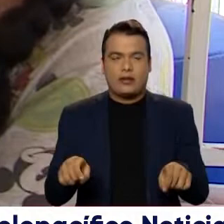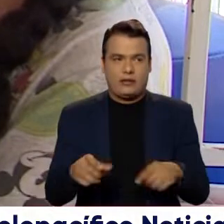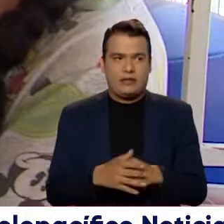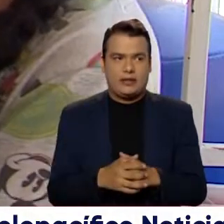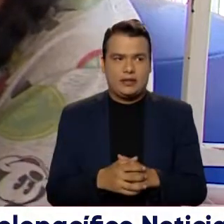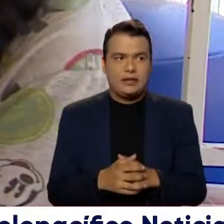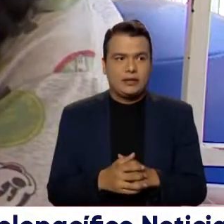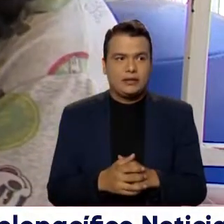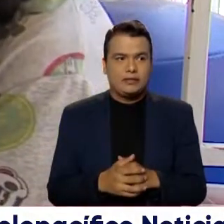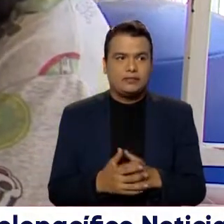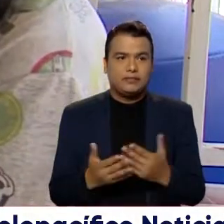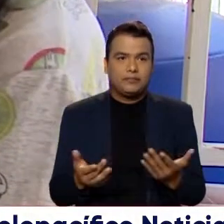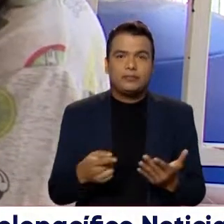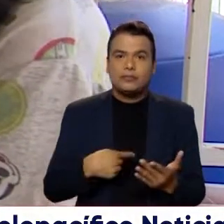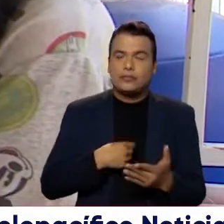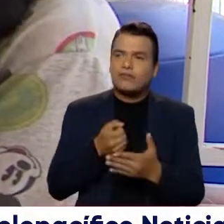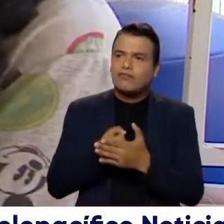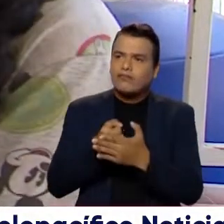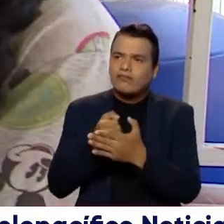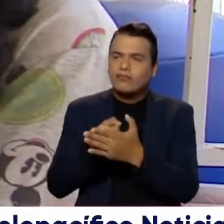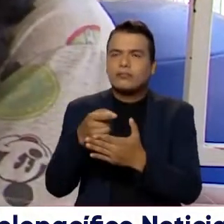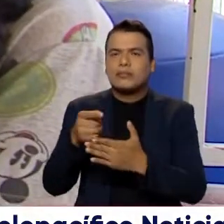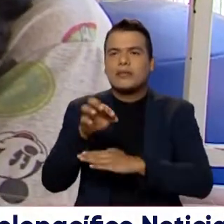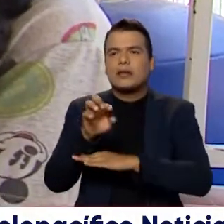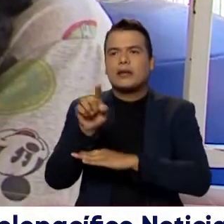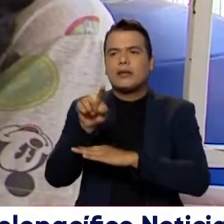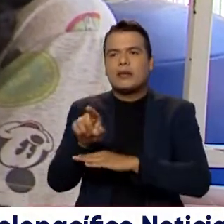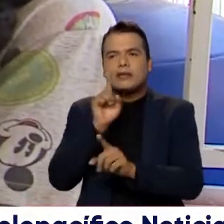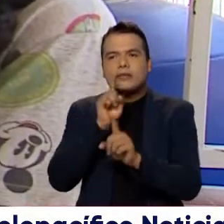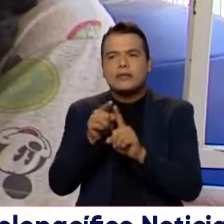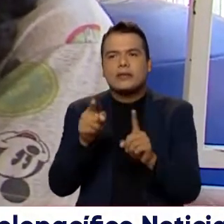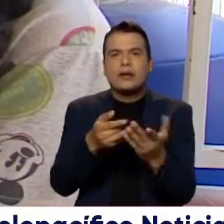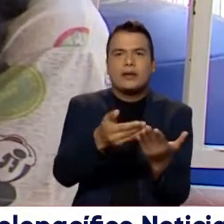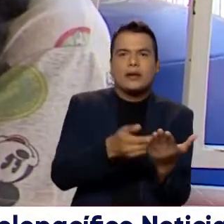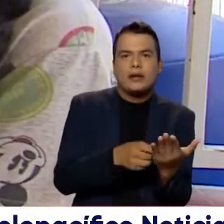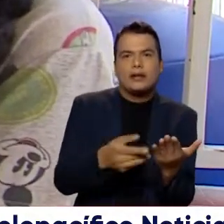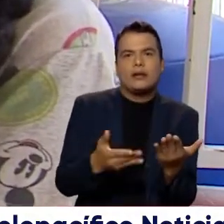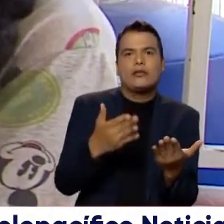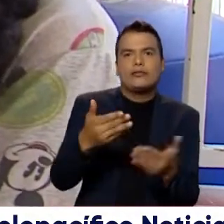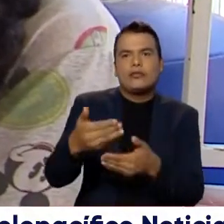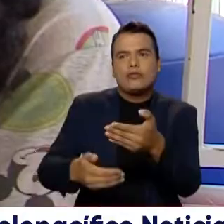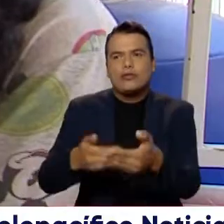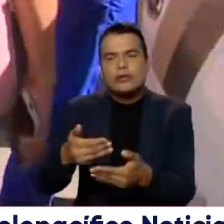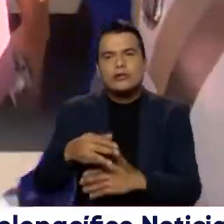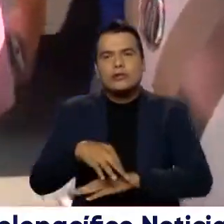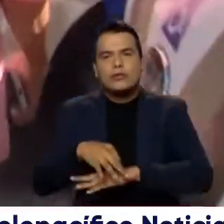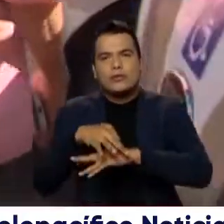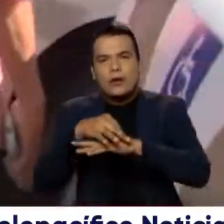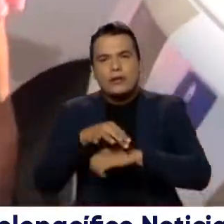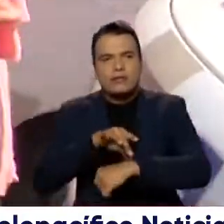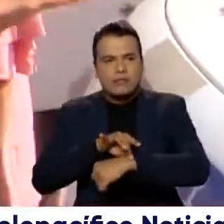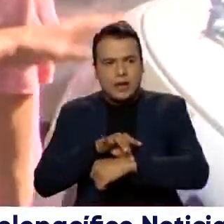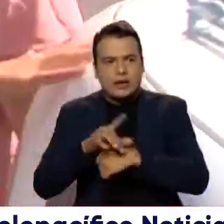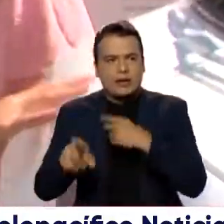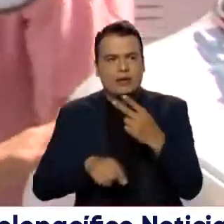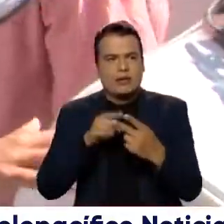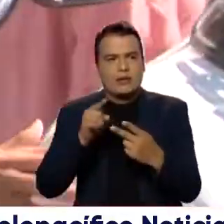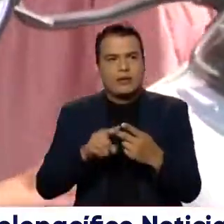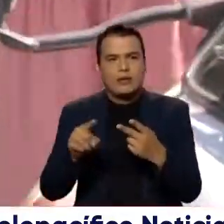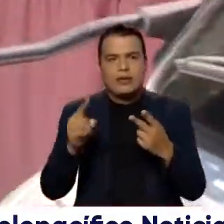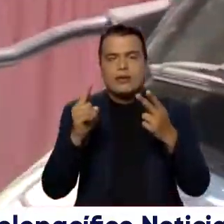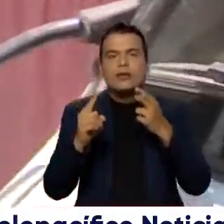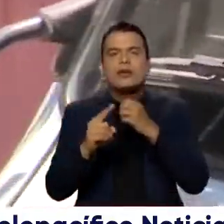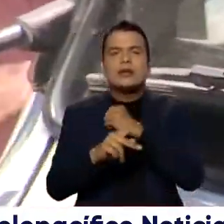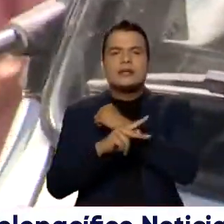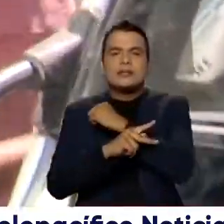EPS para que me le autoricen unas órdenes de neurología, de